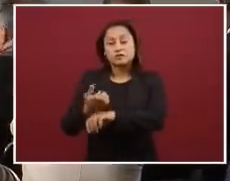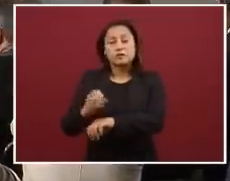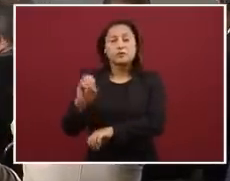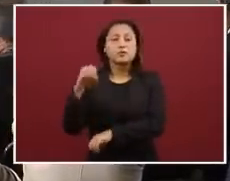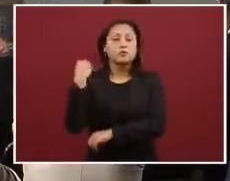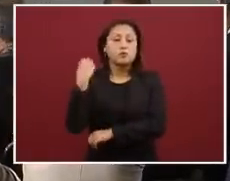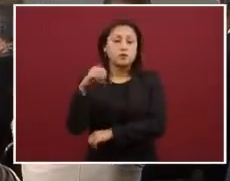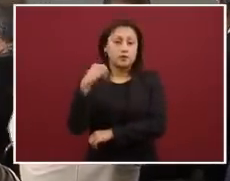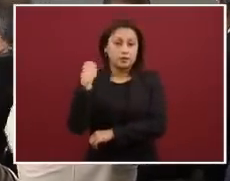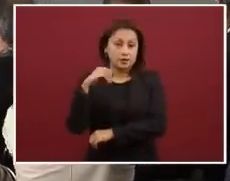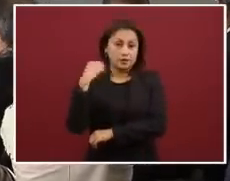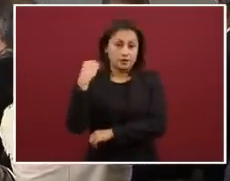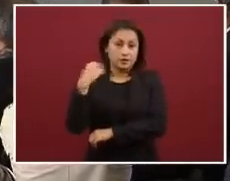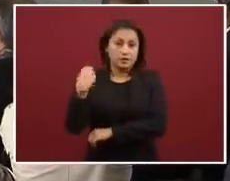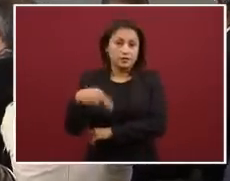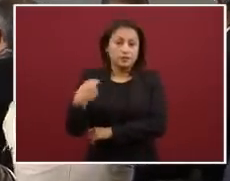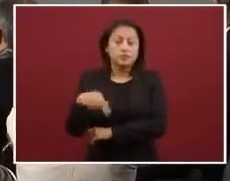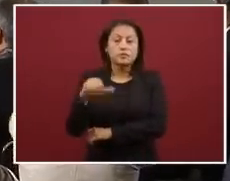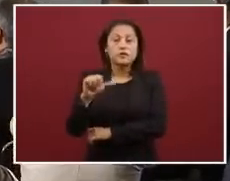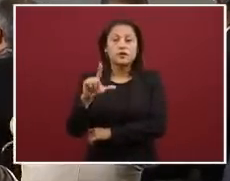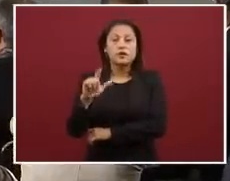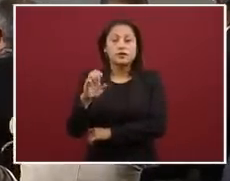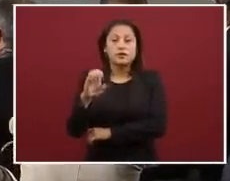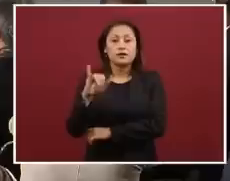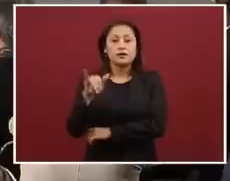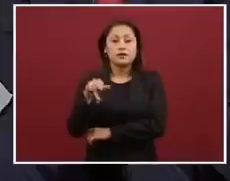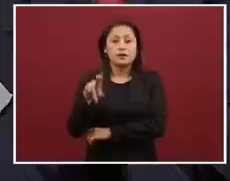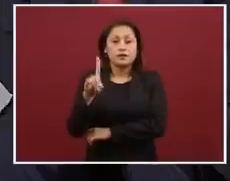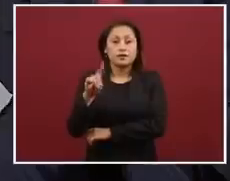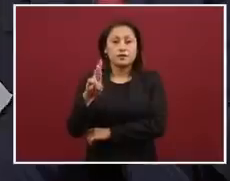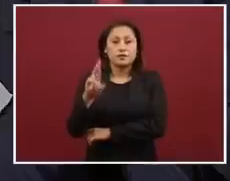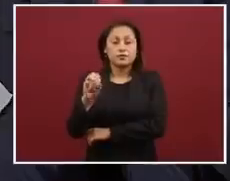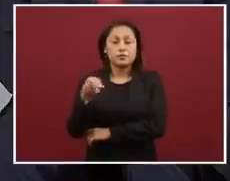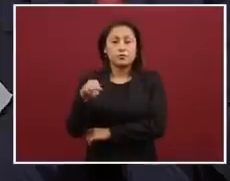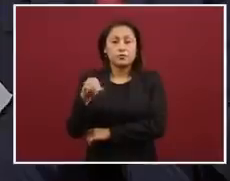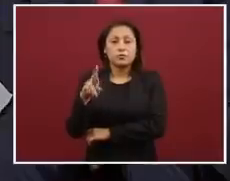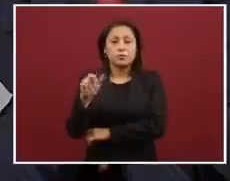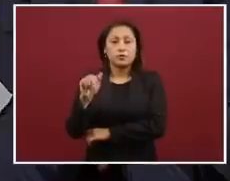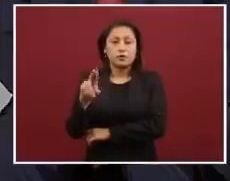Oaxaca, Alejandro Murat Hinojosa.